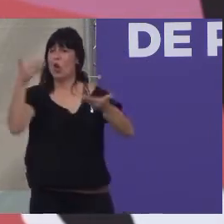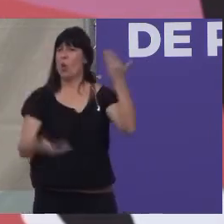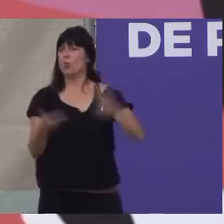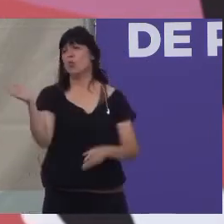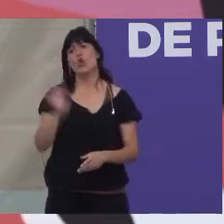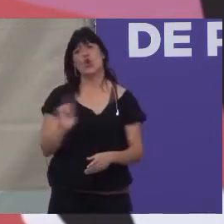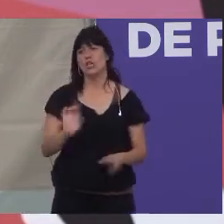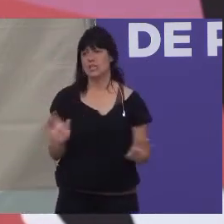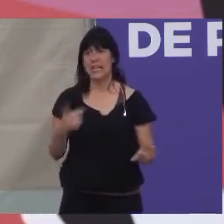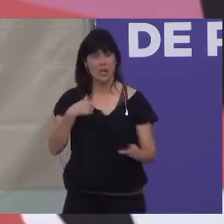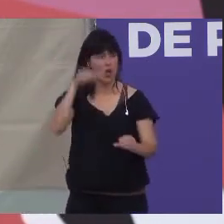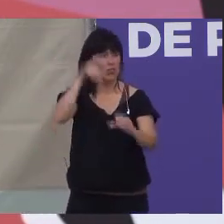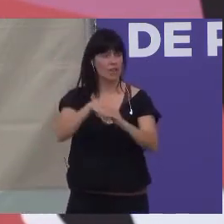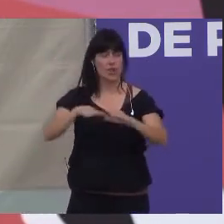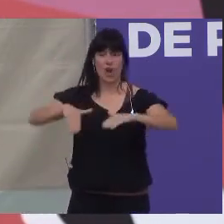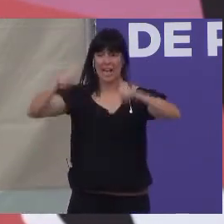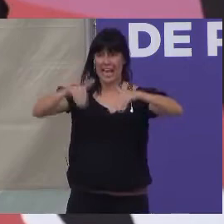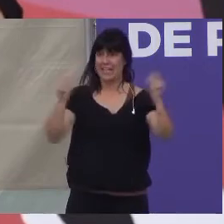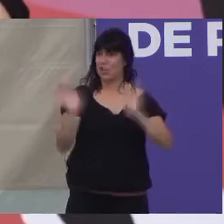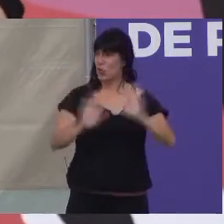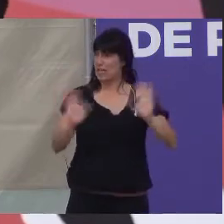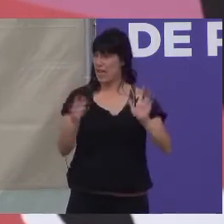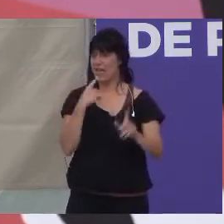no pertenezco a ninguna candidatura.